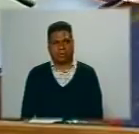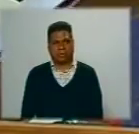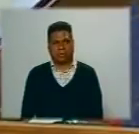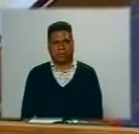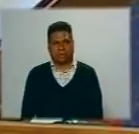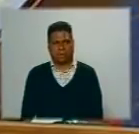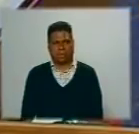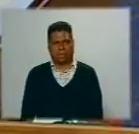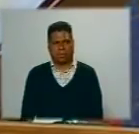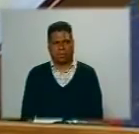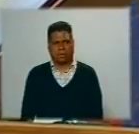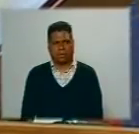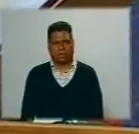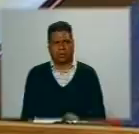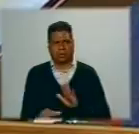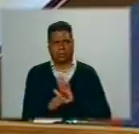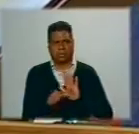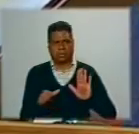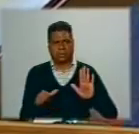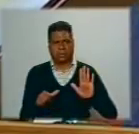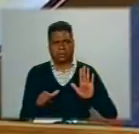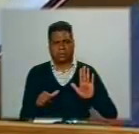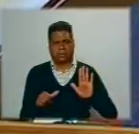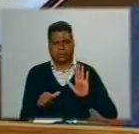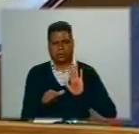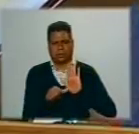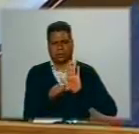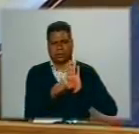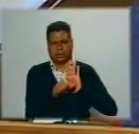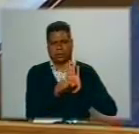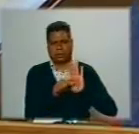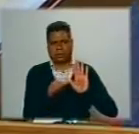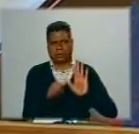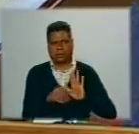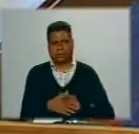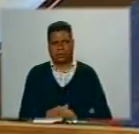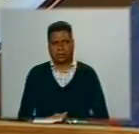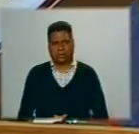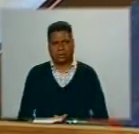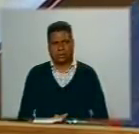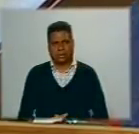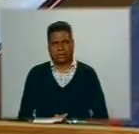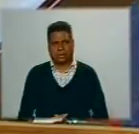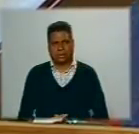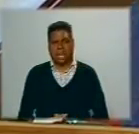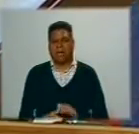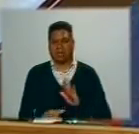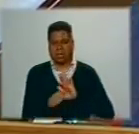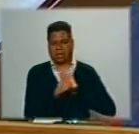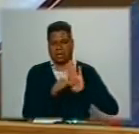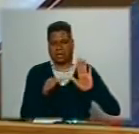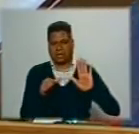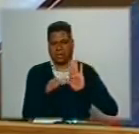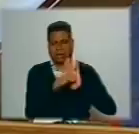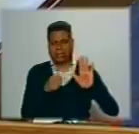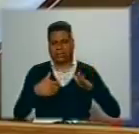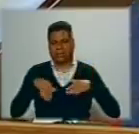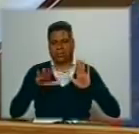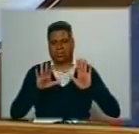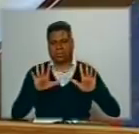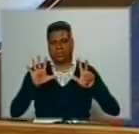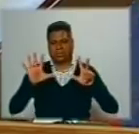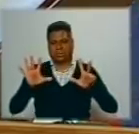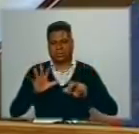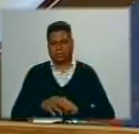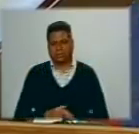de promociones. La utilización de concursos, sorteos, regalos, vales, premios o similares como métodos asociados a la oferta, promoción o venta